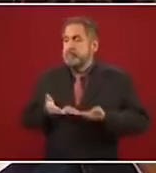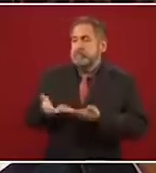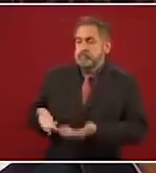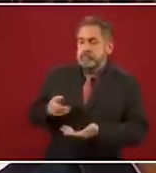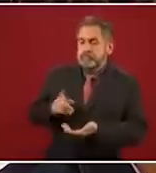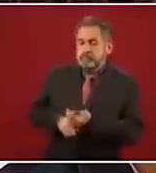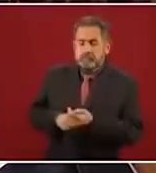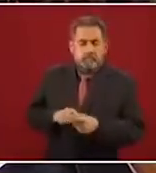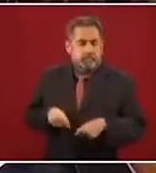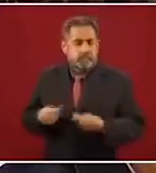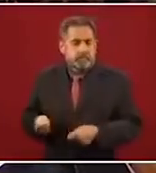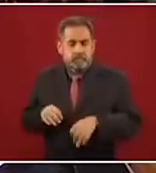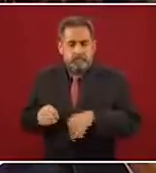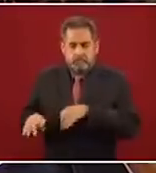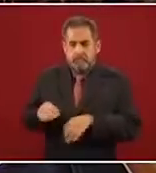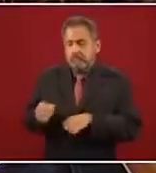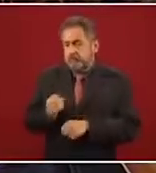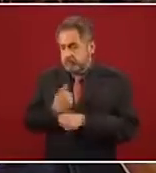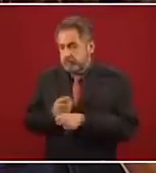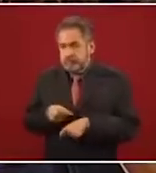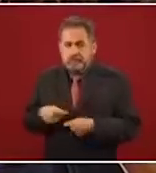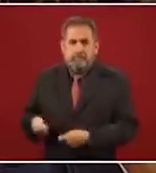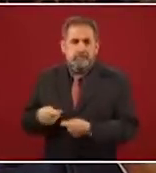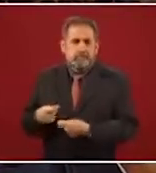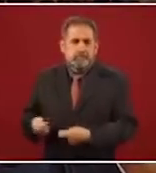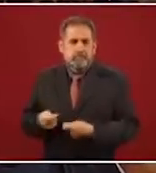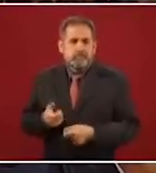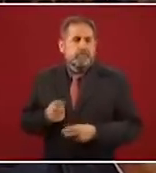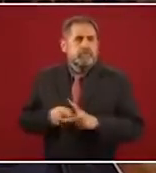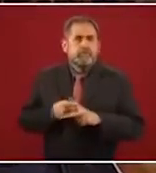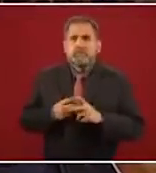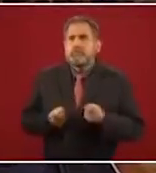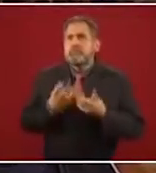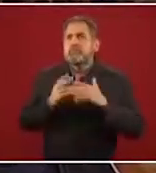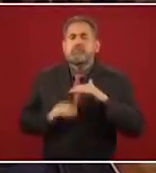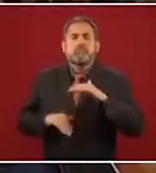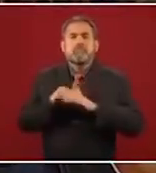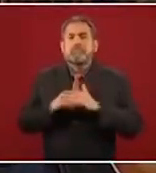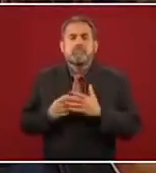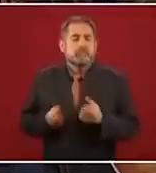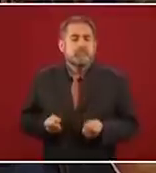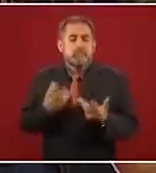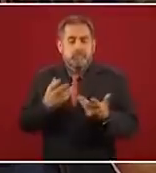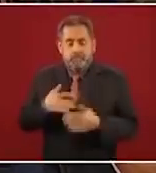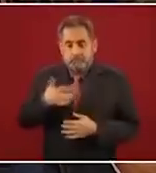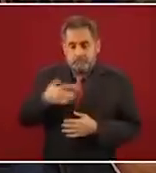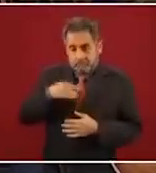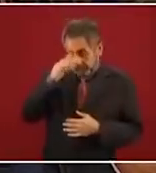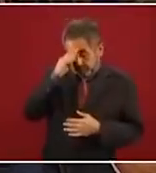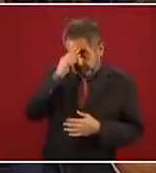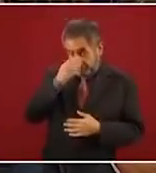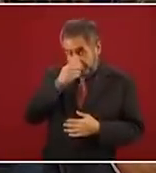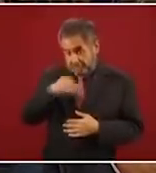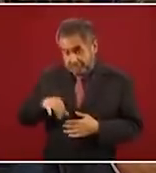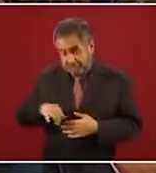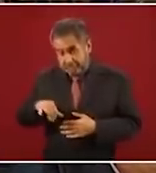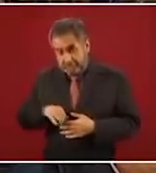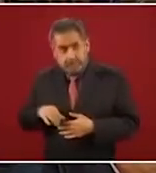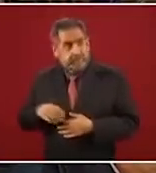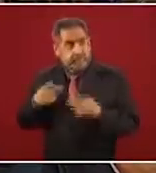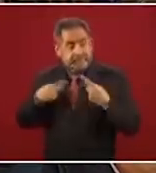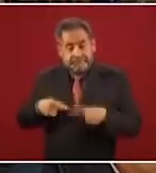de darles trabajo y darles ocupación? ¿Qué cifras tiene usted al respecto? Porque me parece muy interesante si los